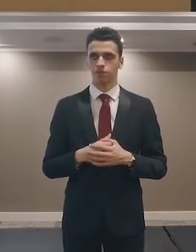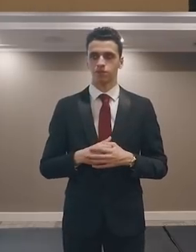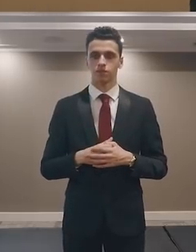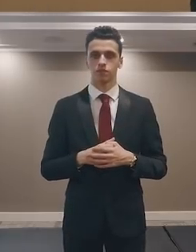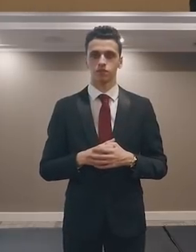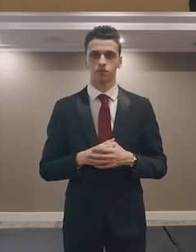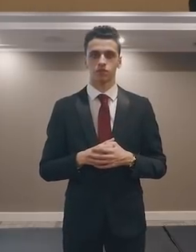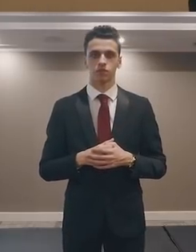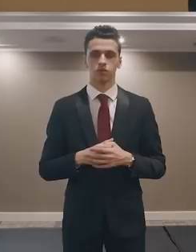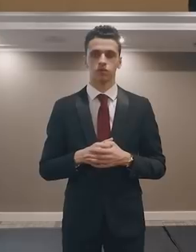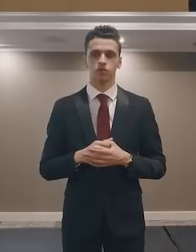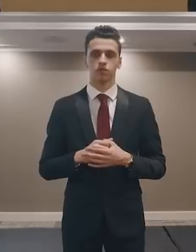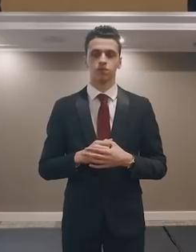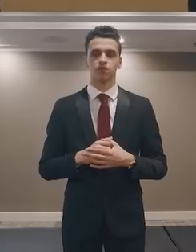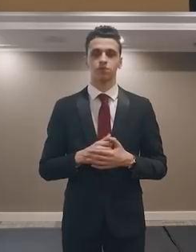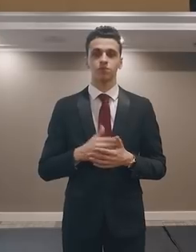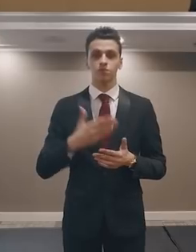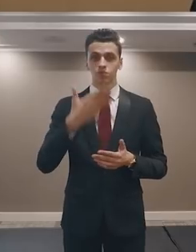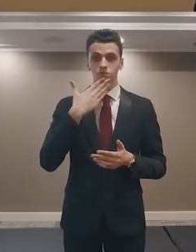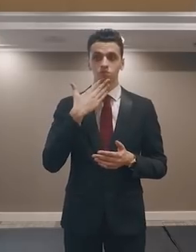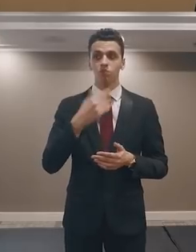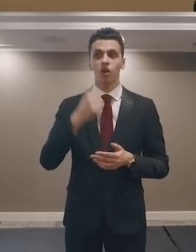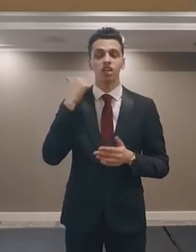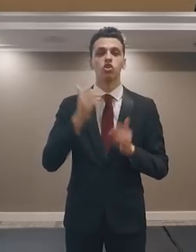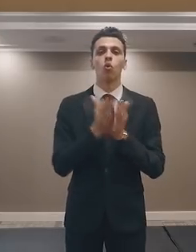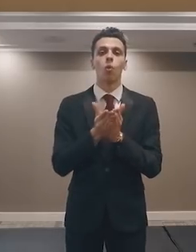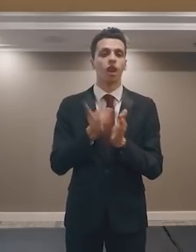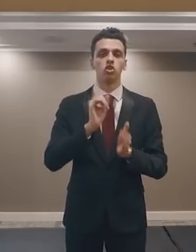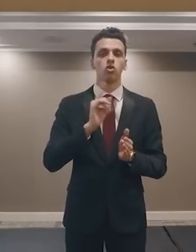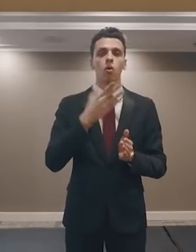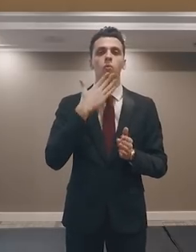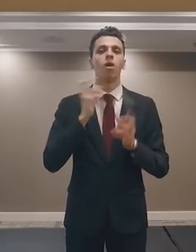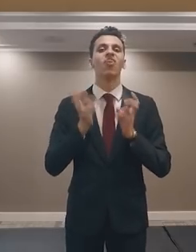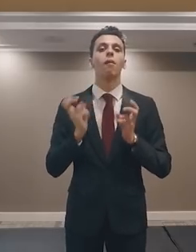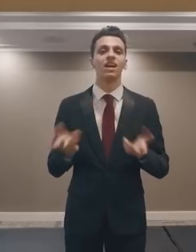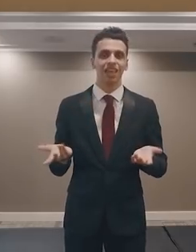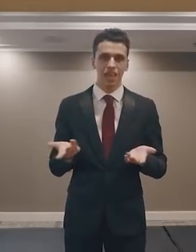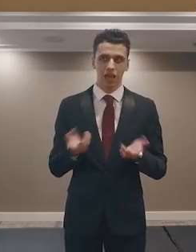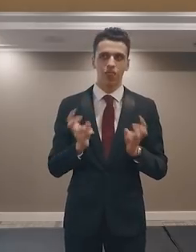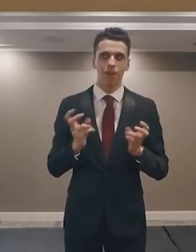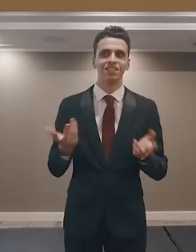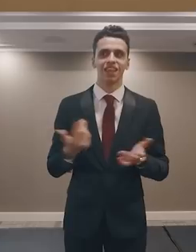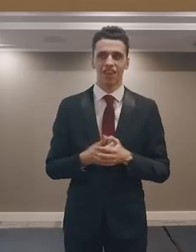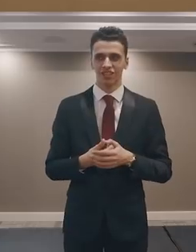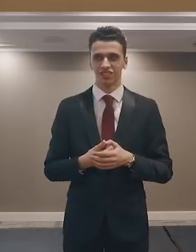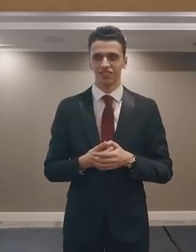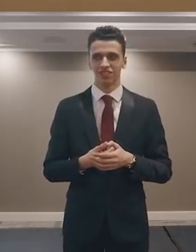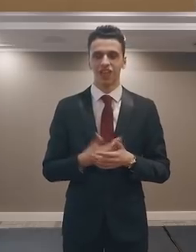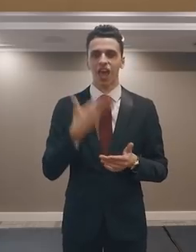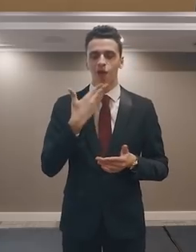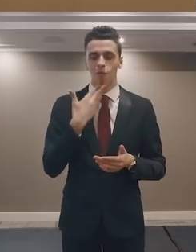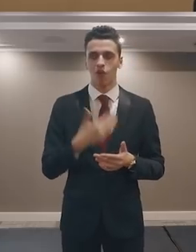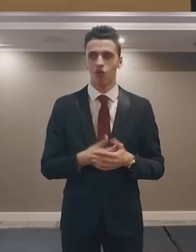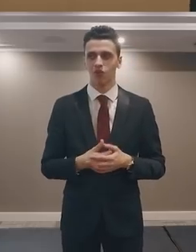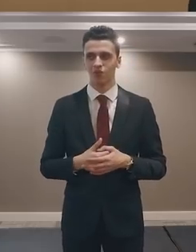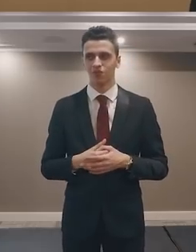camarotes de crucero fueran zapatillas rubén me pregunta el nombre más difícil de apoyar llamado